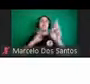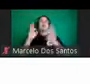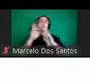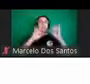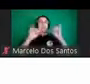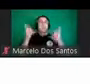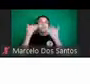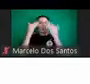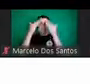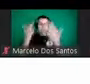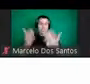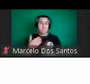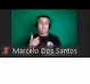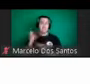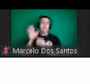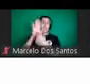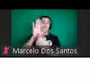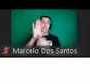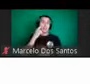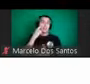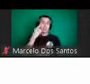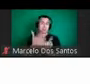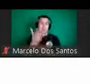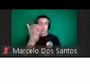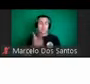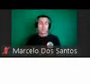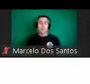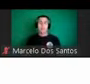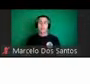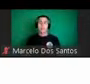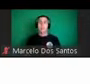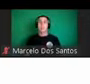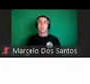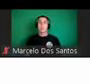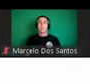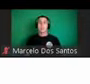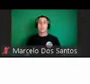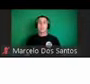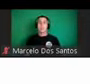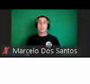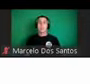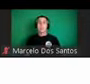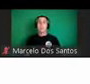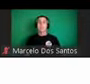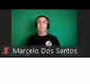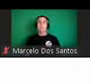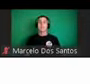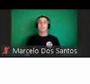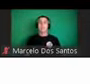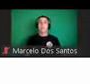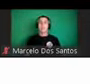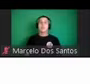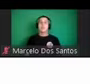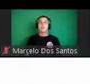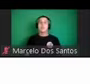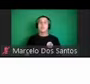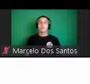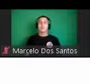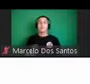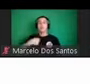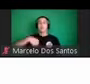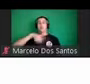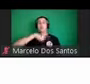me gustaría dejarlo por acá porque desde la Secretaría de la Función Pública también estamos